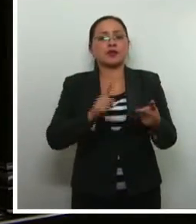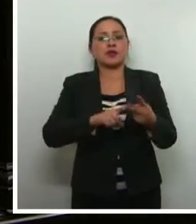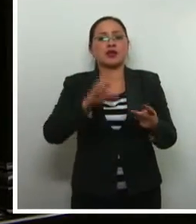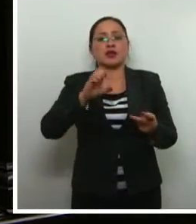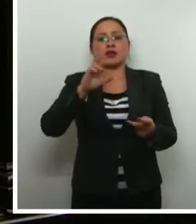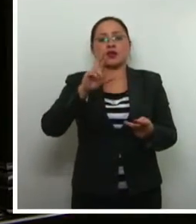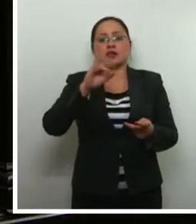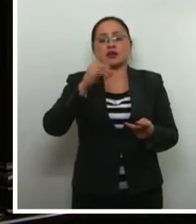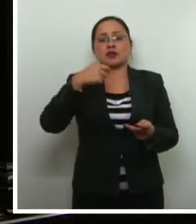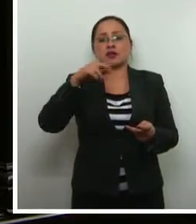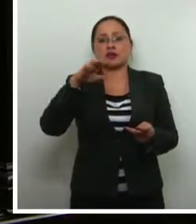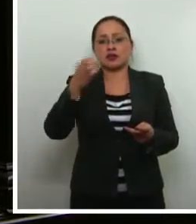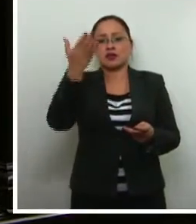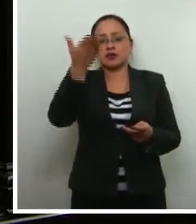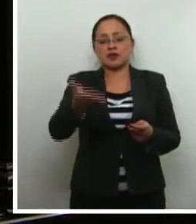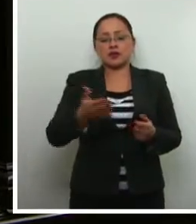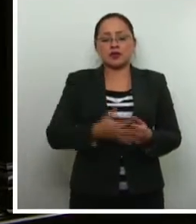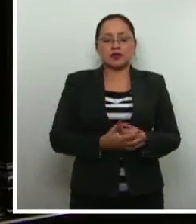Jackson.